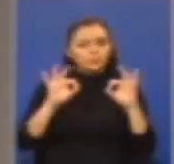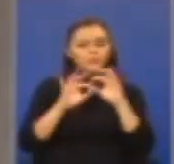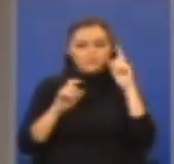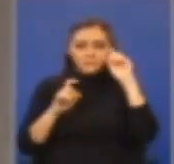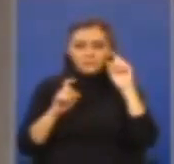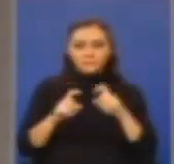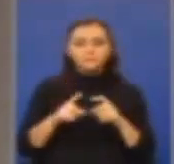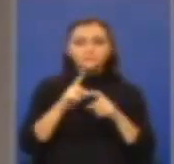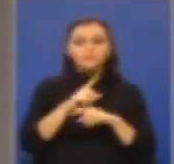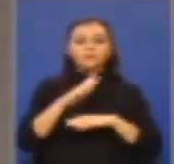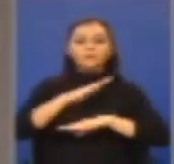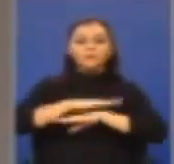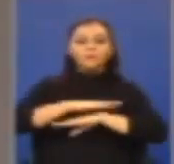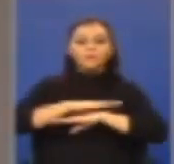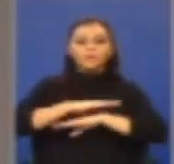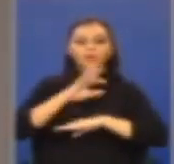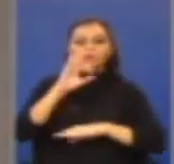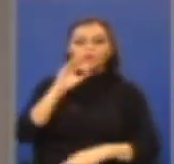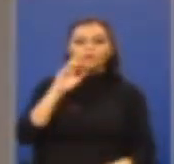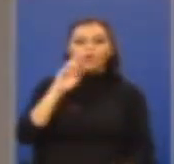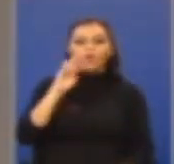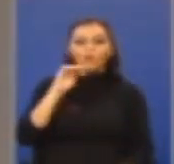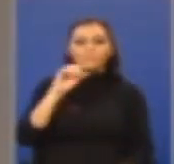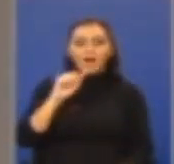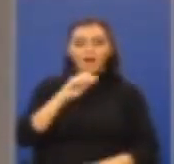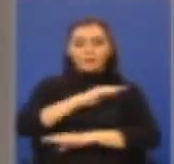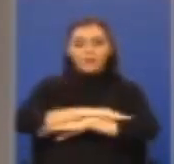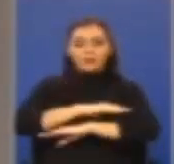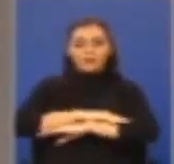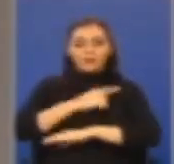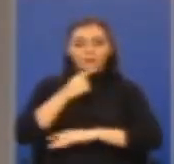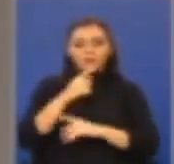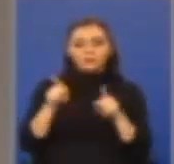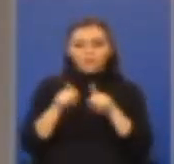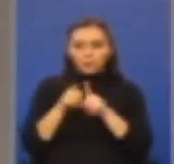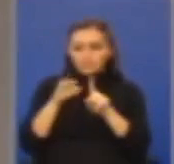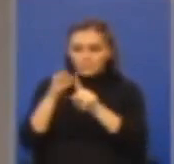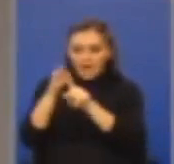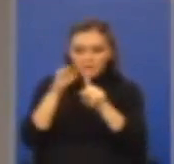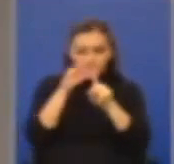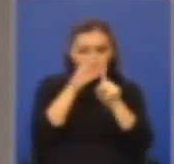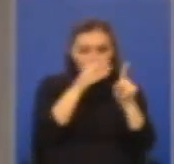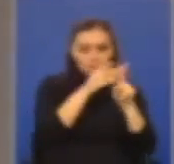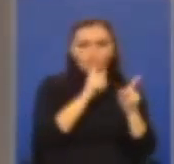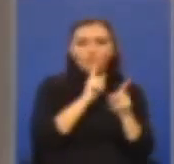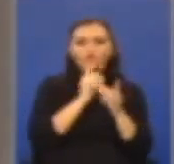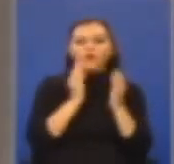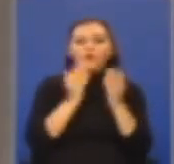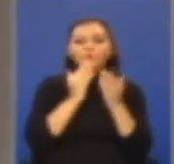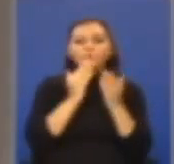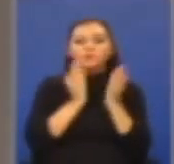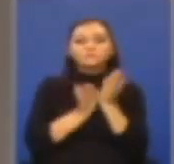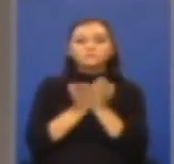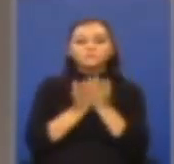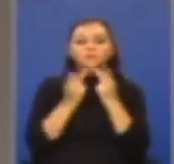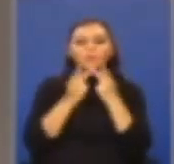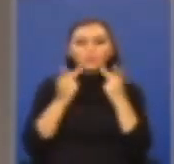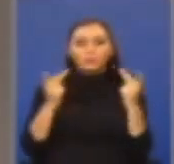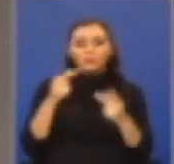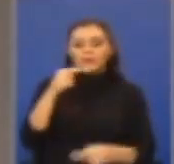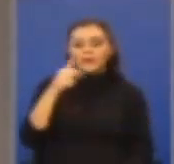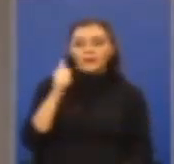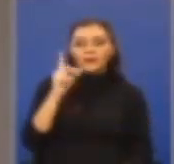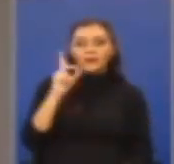que se llama Forma y vamos a trabajar para poder llegar a una masa crítica de servidores públicos, sobre todo en los GATS,